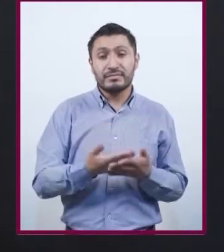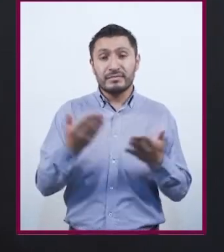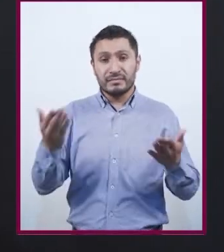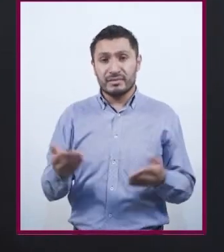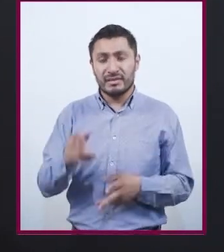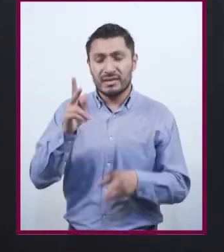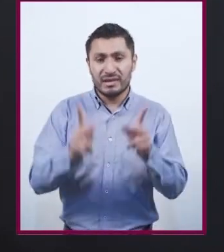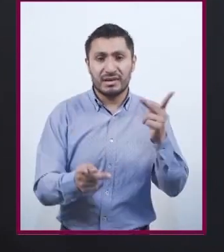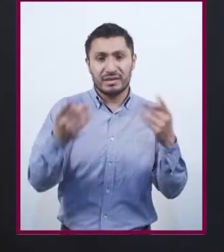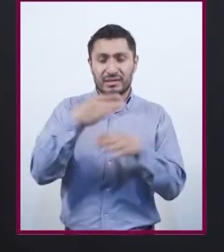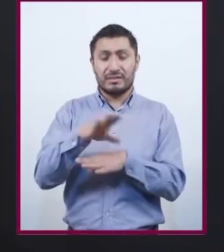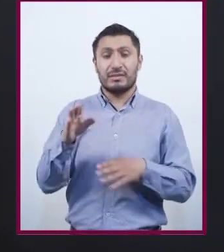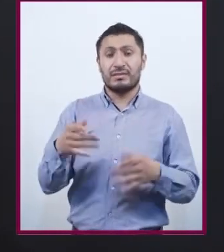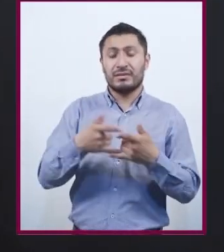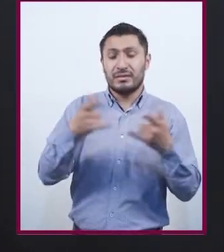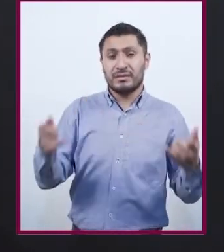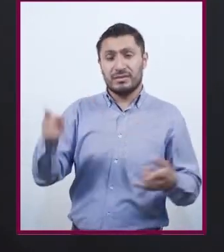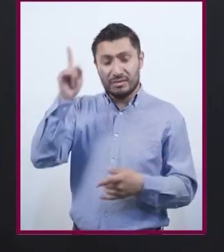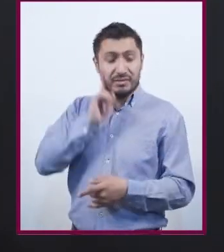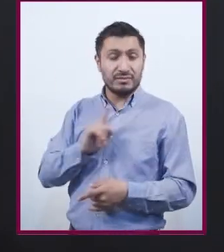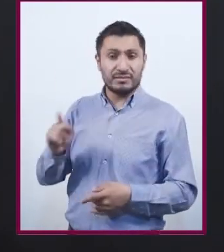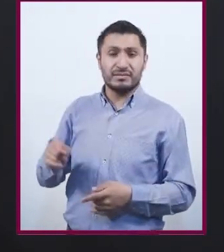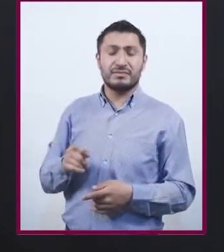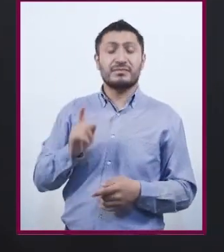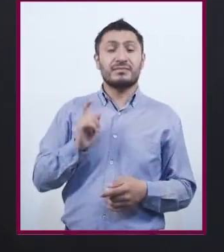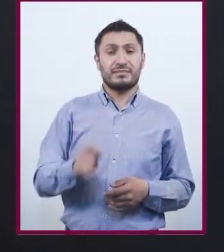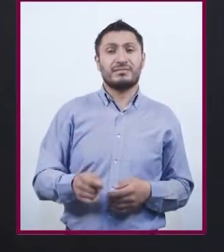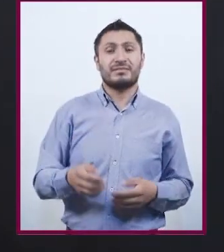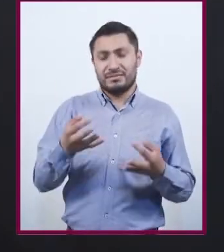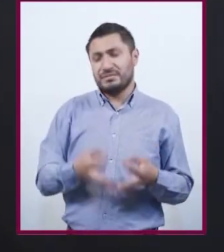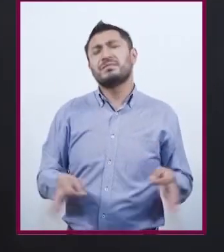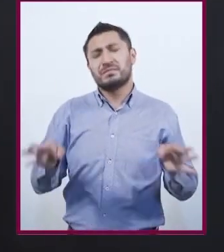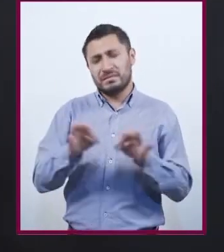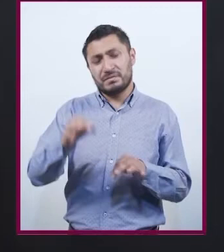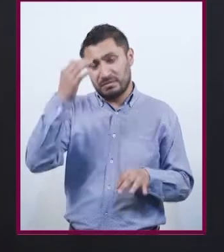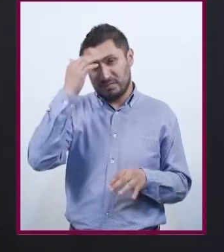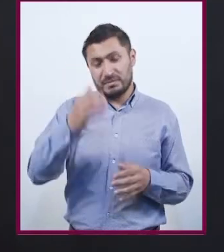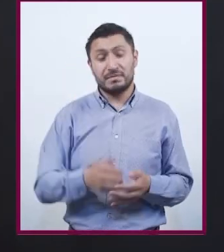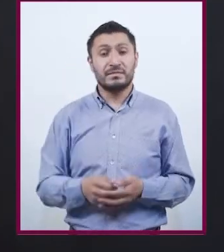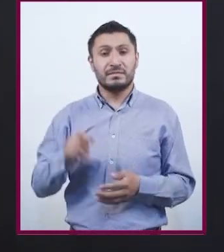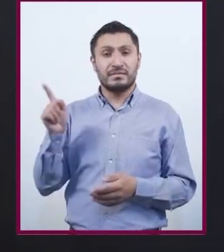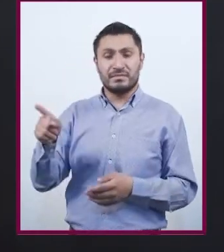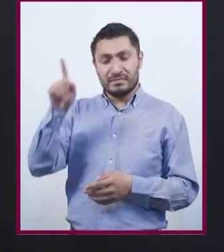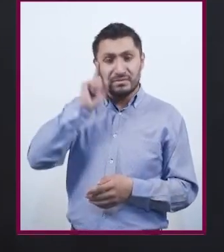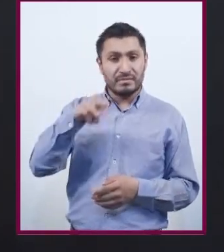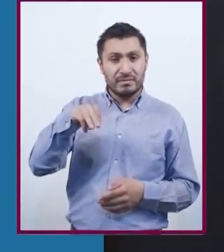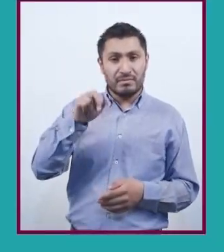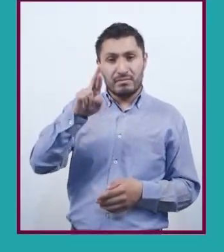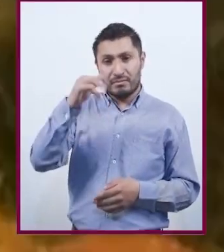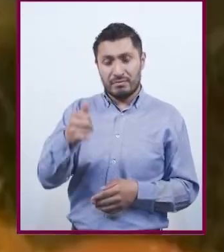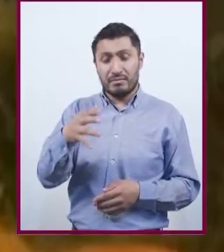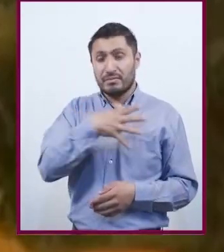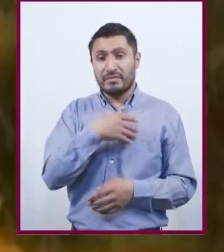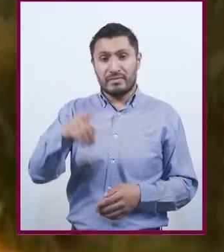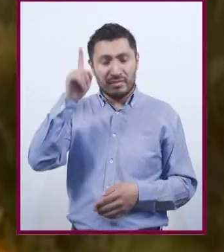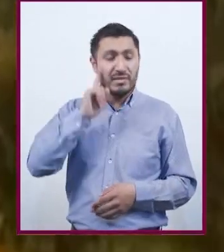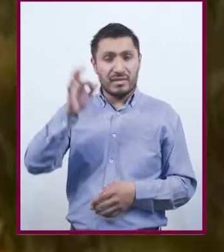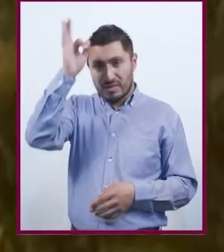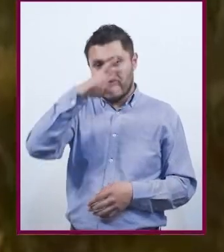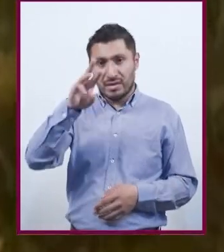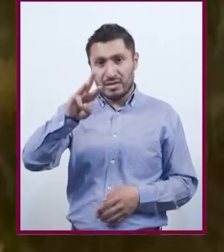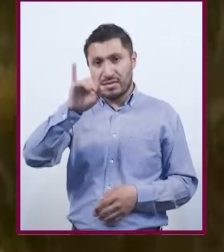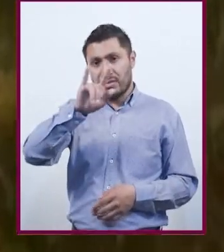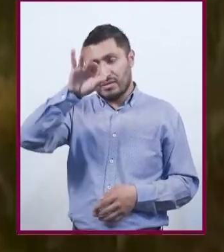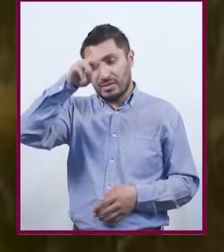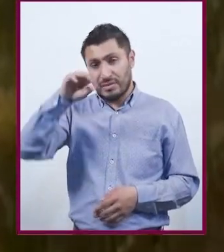sorprendente? A continuación hablemos de la biografía de su autora, la cual vale la pena conocer. La británica Mary